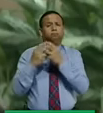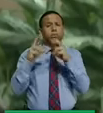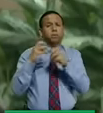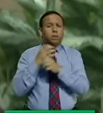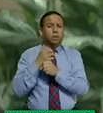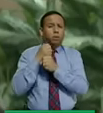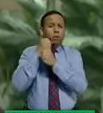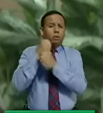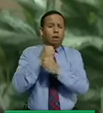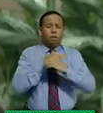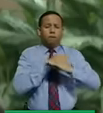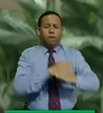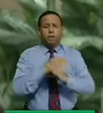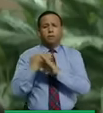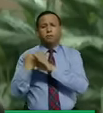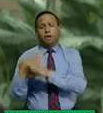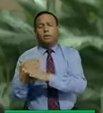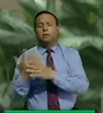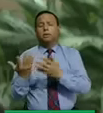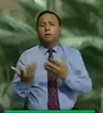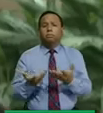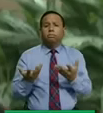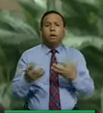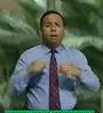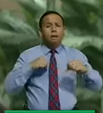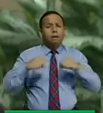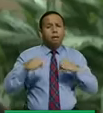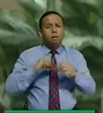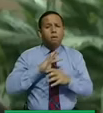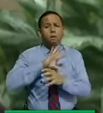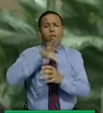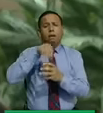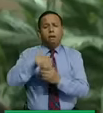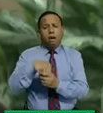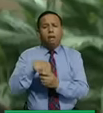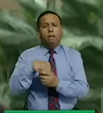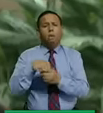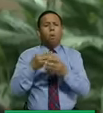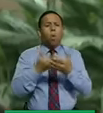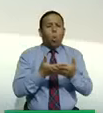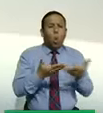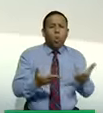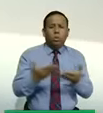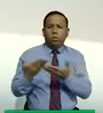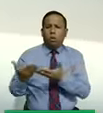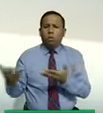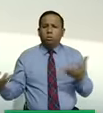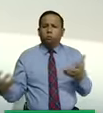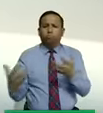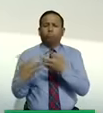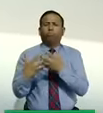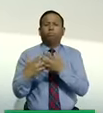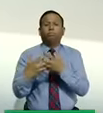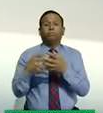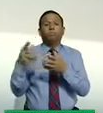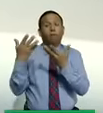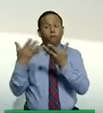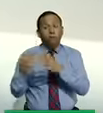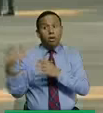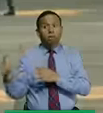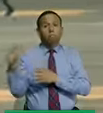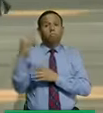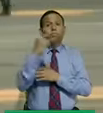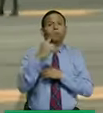y defensa, en la gestión integrada de recursos hídricos. Retornará al país este